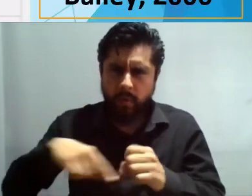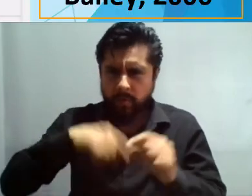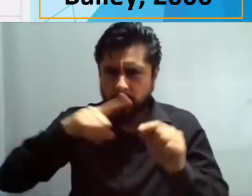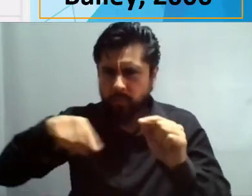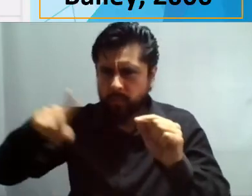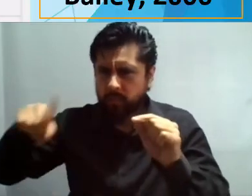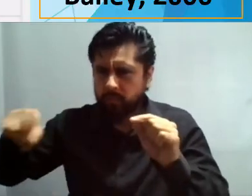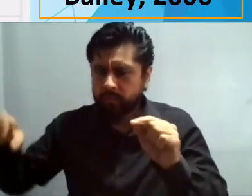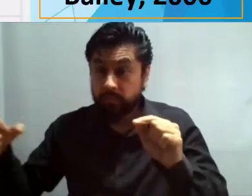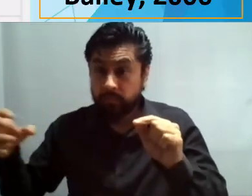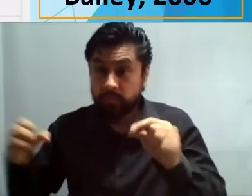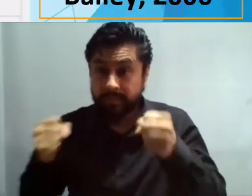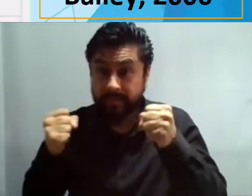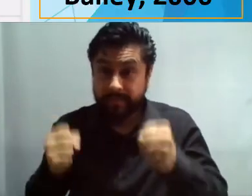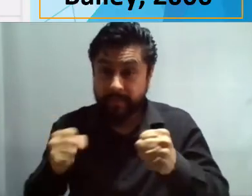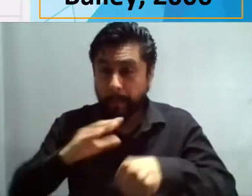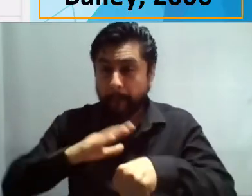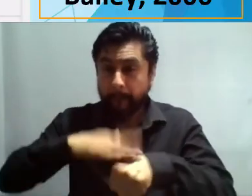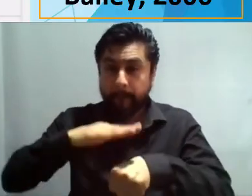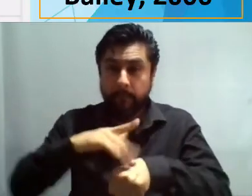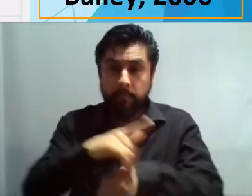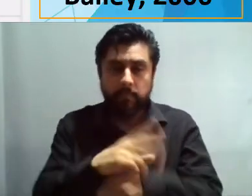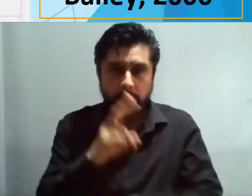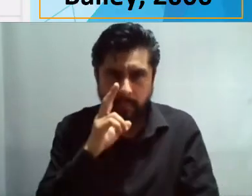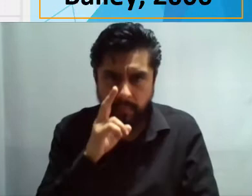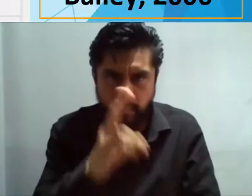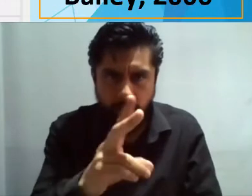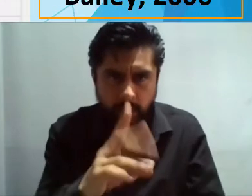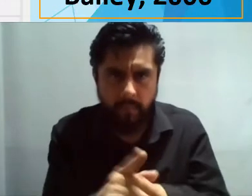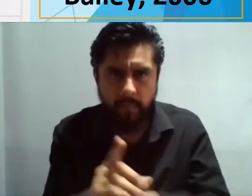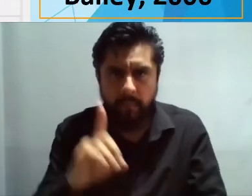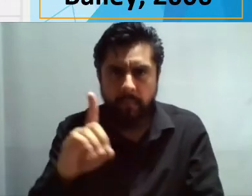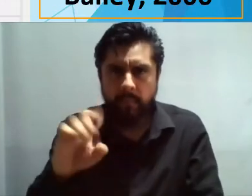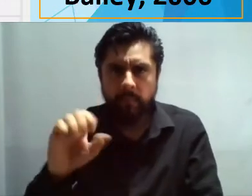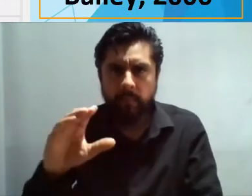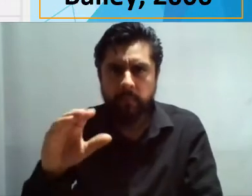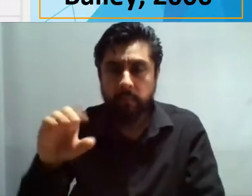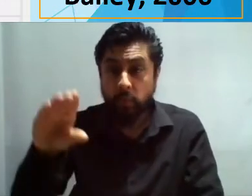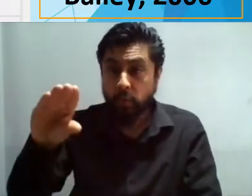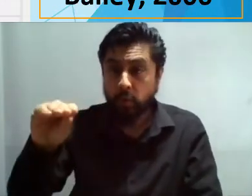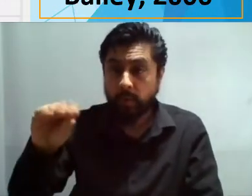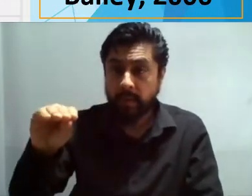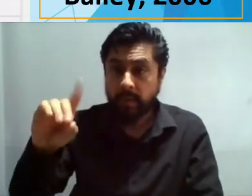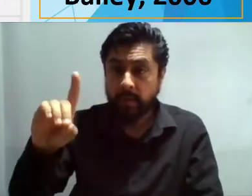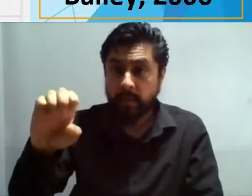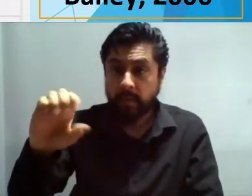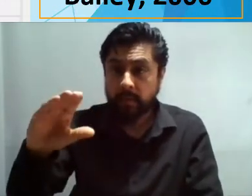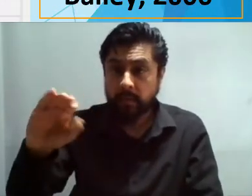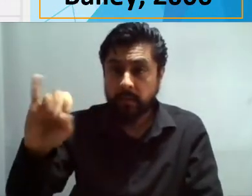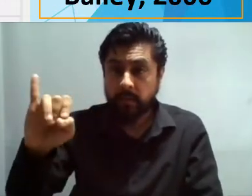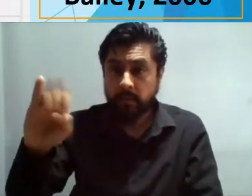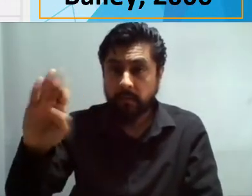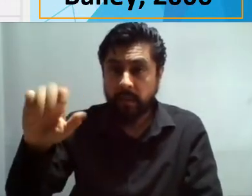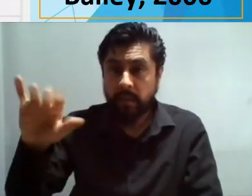favor. 90 decibeles es el ruido del camión. Yo puedo estar expuesto 8 horas al ruido